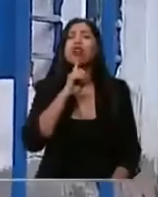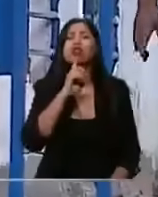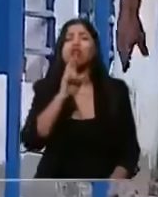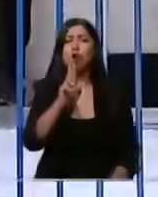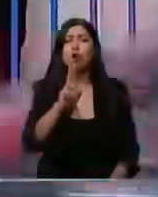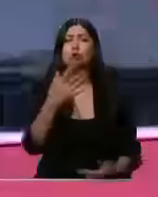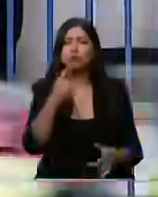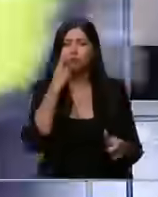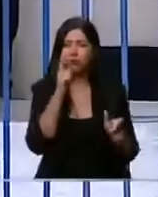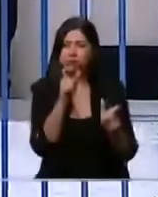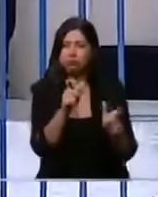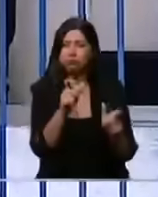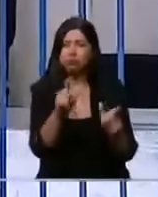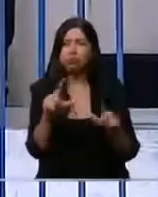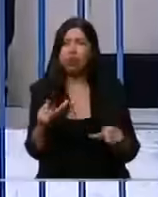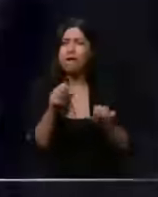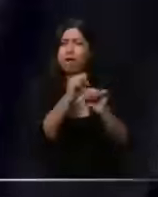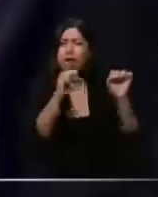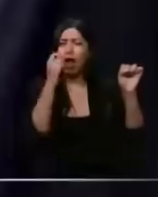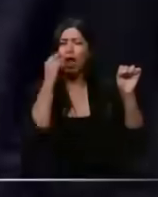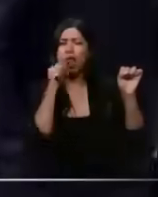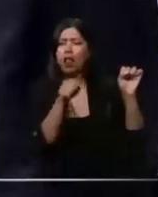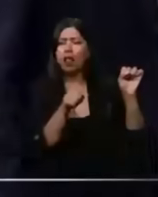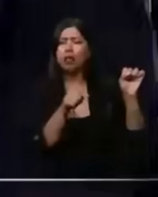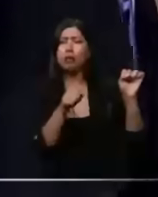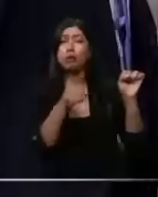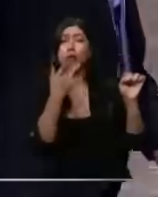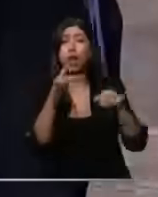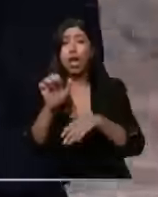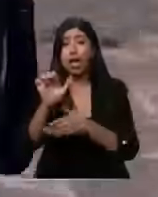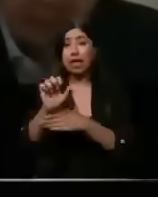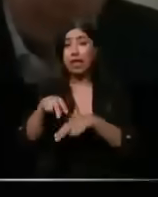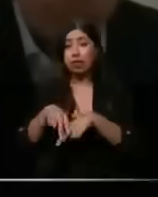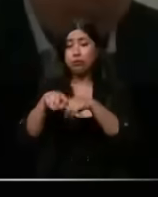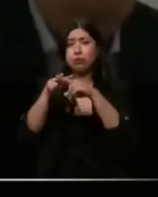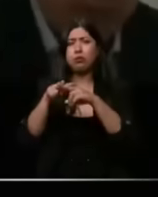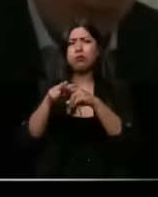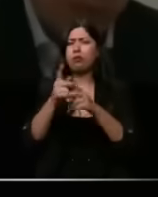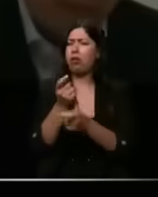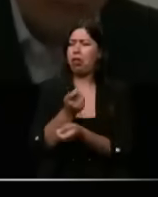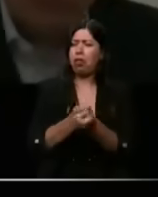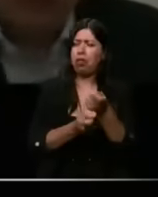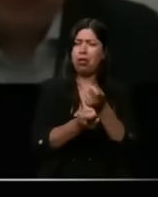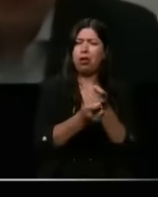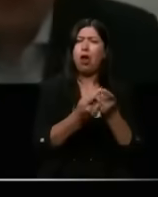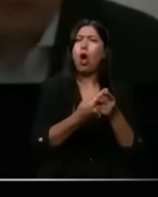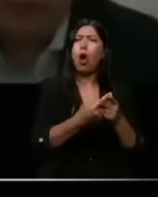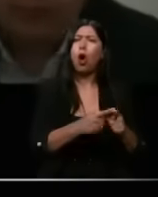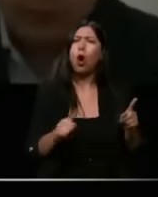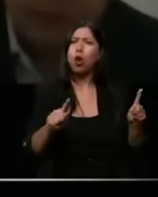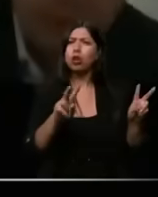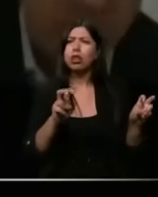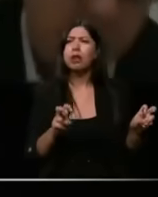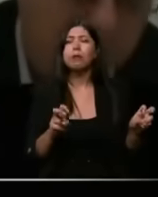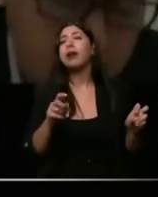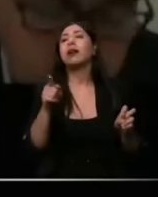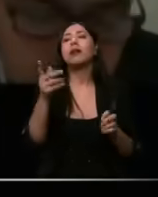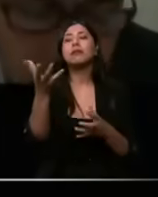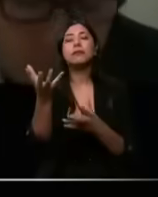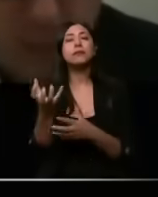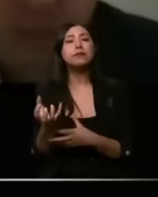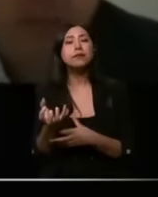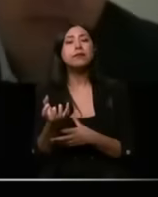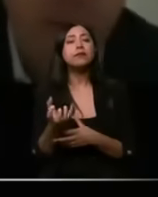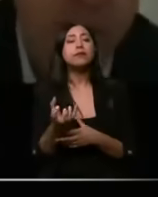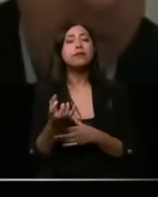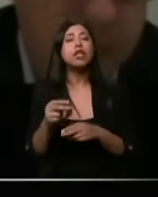por malversación de fondos públicos provenientes de gastos reservados. El referido director general de la PDI sustrajo